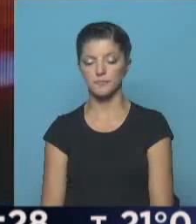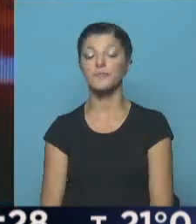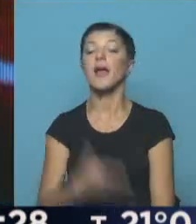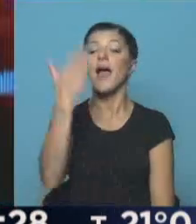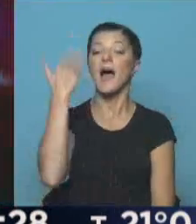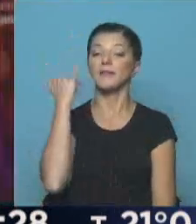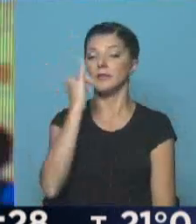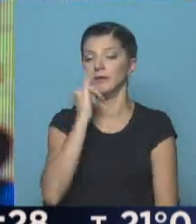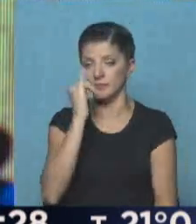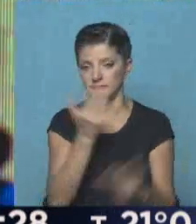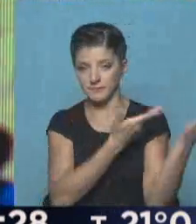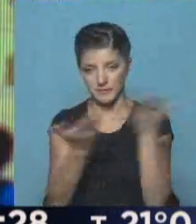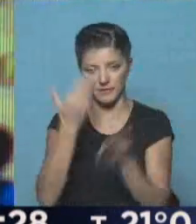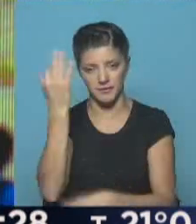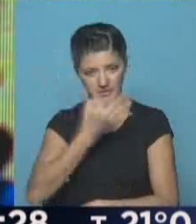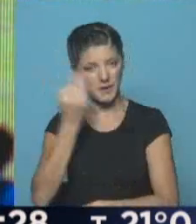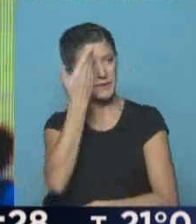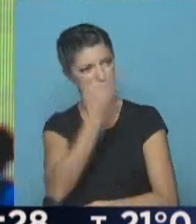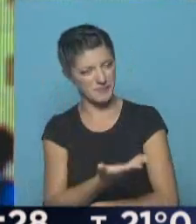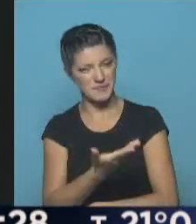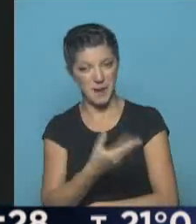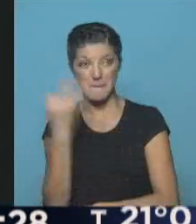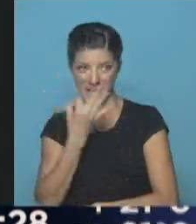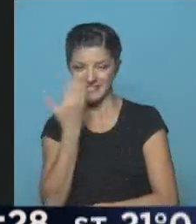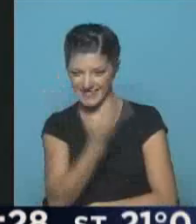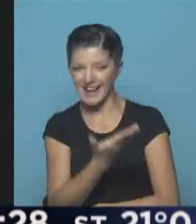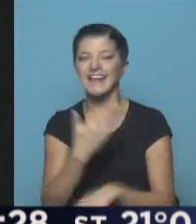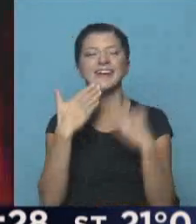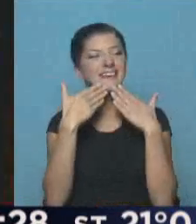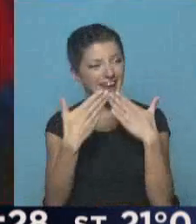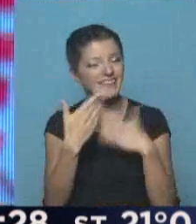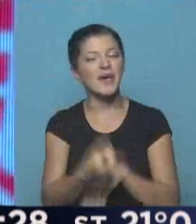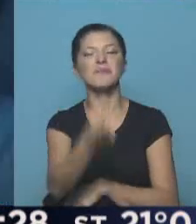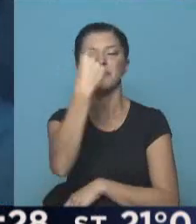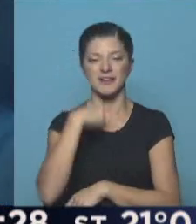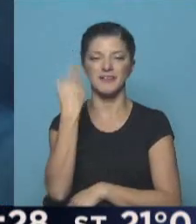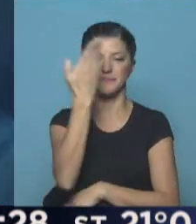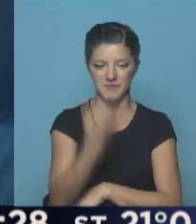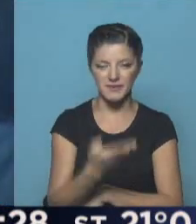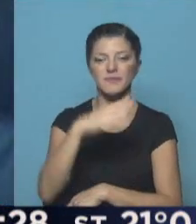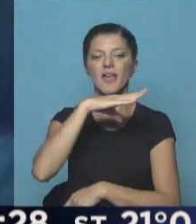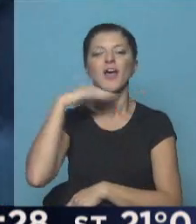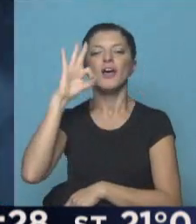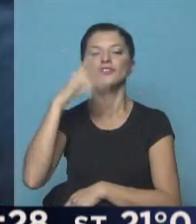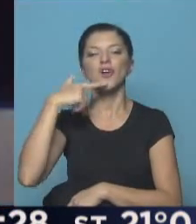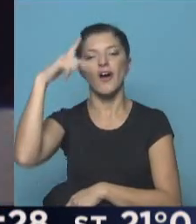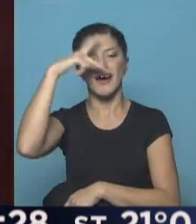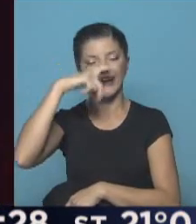Mencionábamos la presencia de un invitado especial, muy especial, decíamos, y tenemos que agradecer que esté con nosotros a Joseph Tulchin. Muchísimas